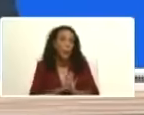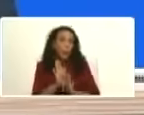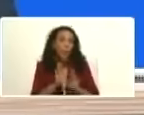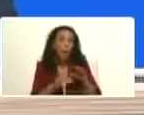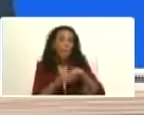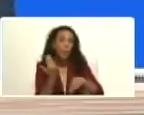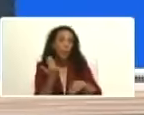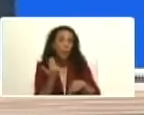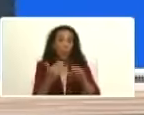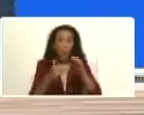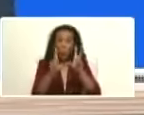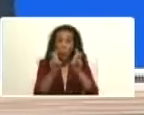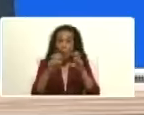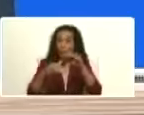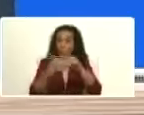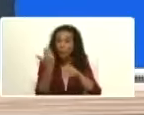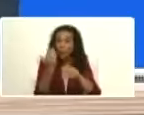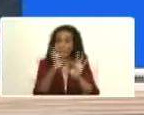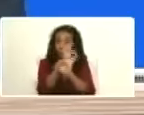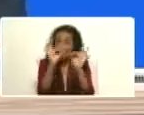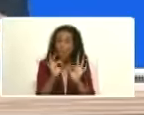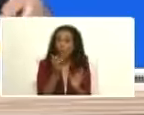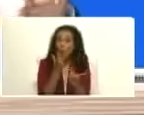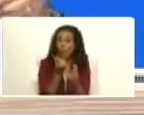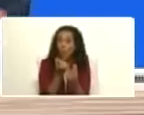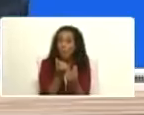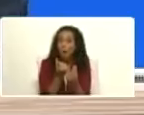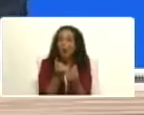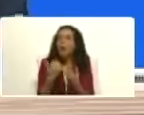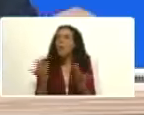modelo económico para Venezuela.